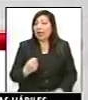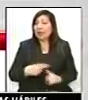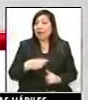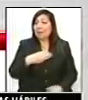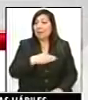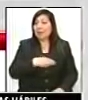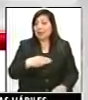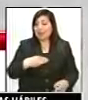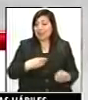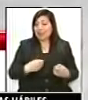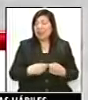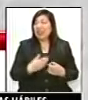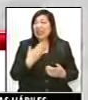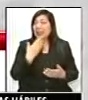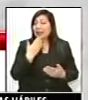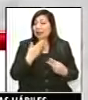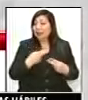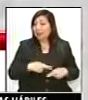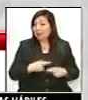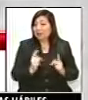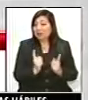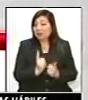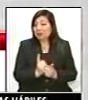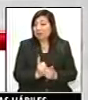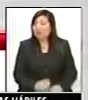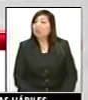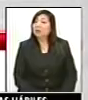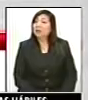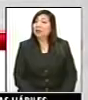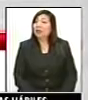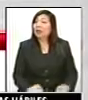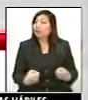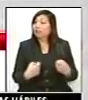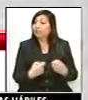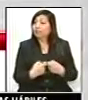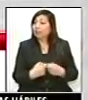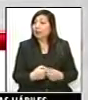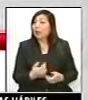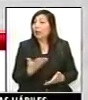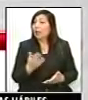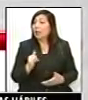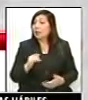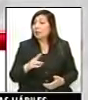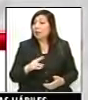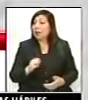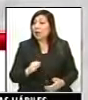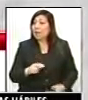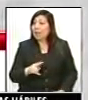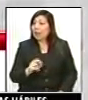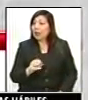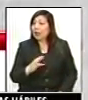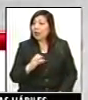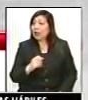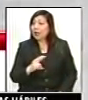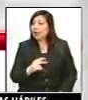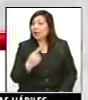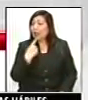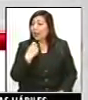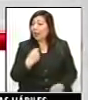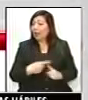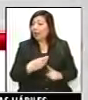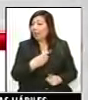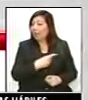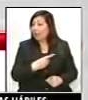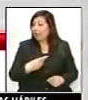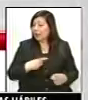viceministro de Energía, bajo cuya dependencia se encuentra la Dirección General de Electricidad, Ismael Valerio Aragón Castro, ex director